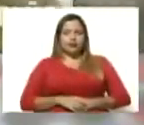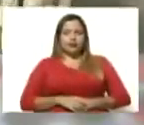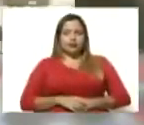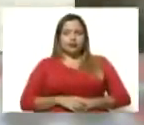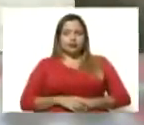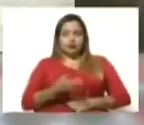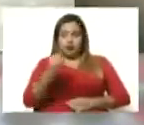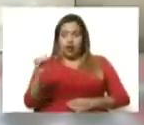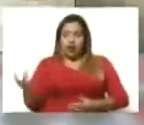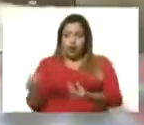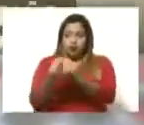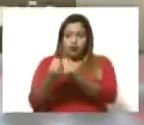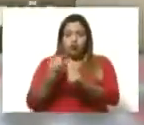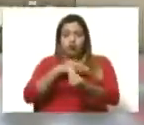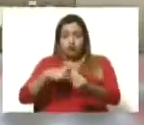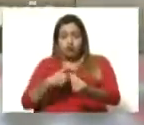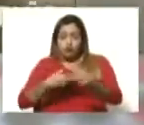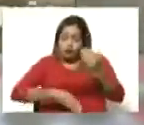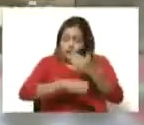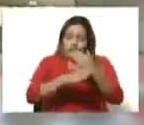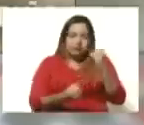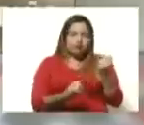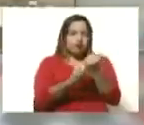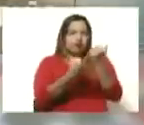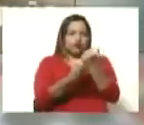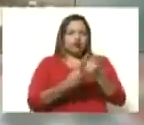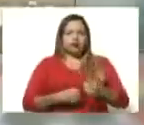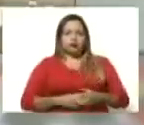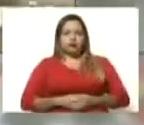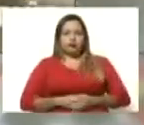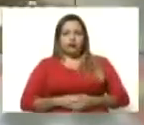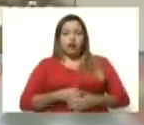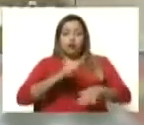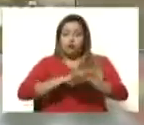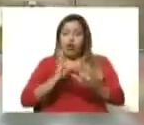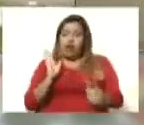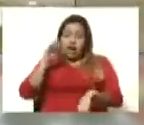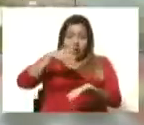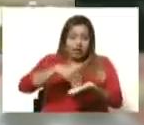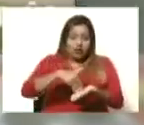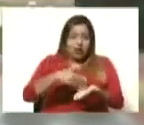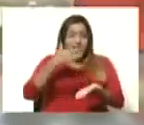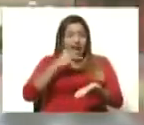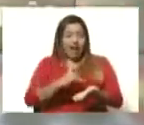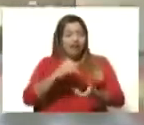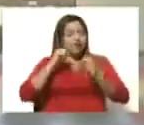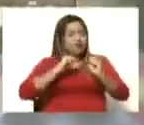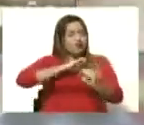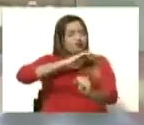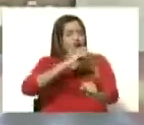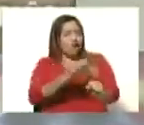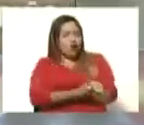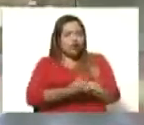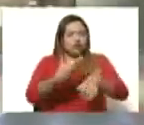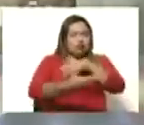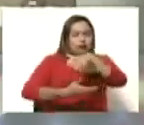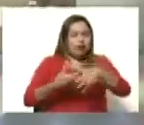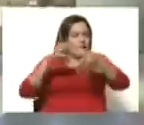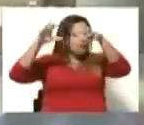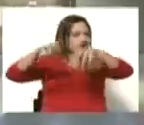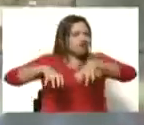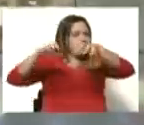Están juntos, nosotros vamos a reforzarlos ahora, porque Aragua ha sido golpeada duramente por estas